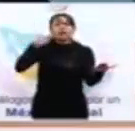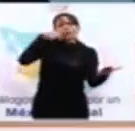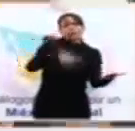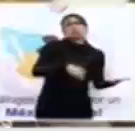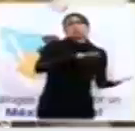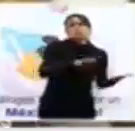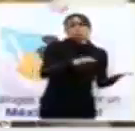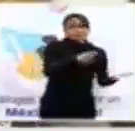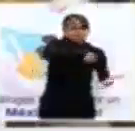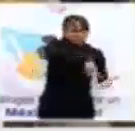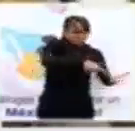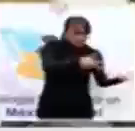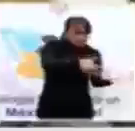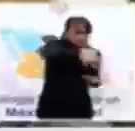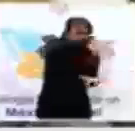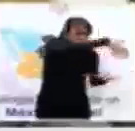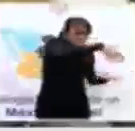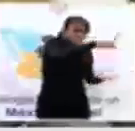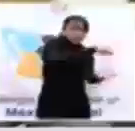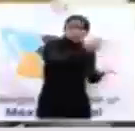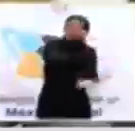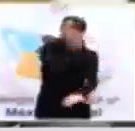particularmente, y